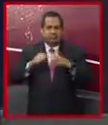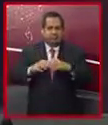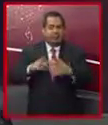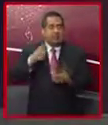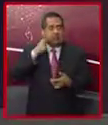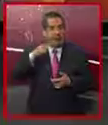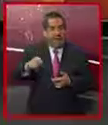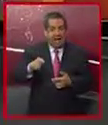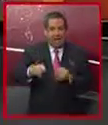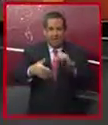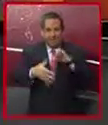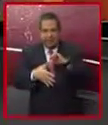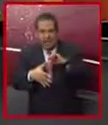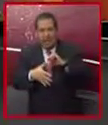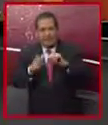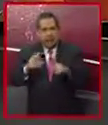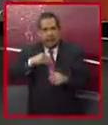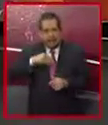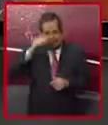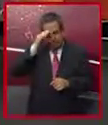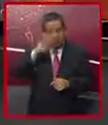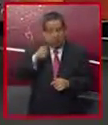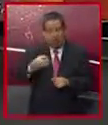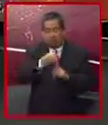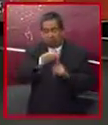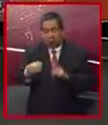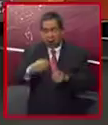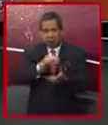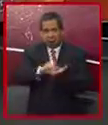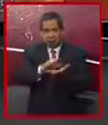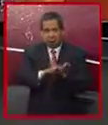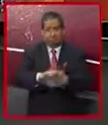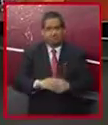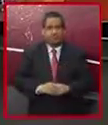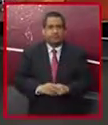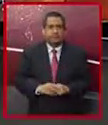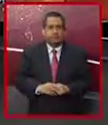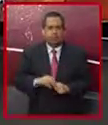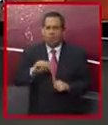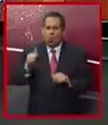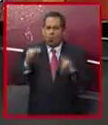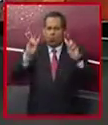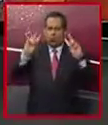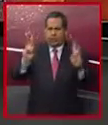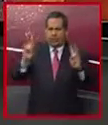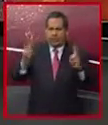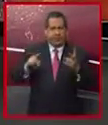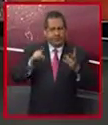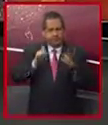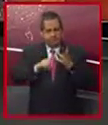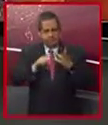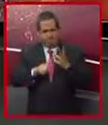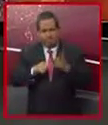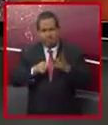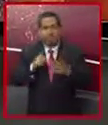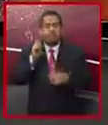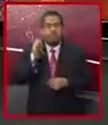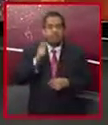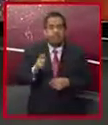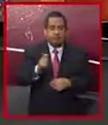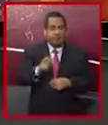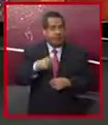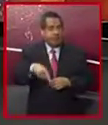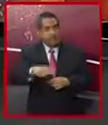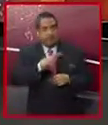América Latina los han considerado ya como parte de su ordenamiento constitucional. Y un tema que nosotros hemos insistido mucho es el tema de la